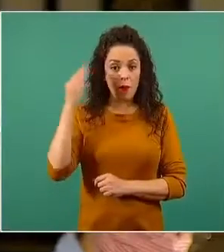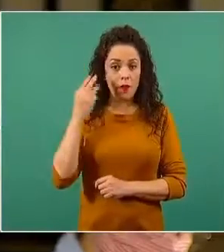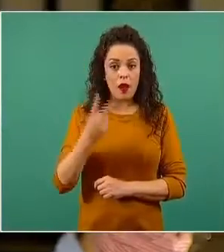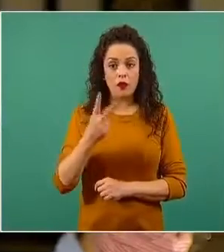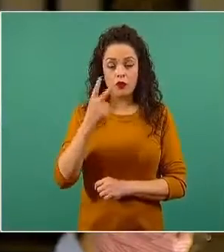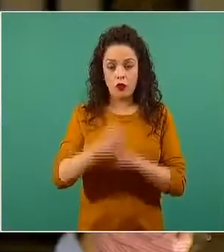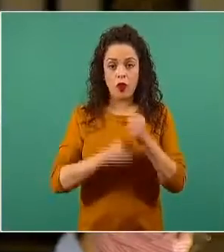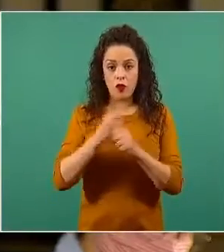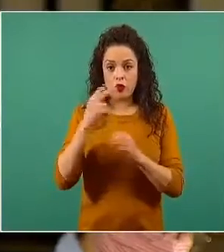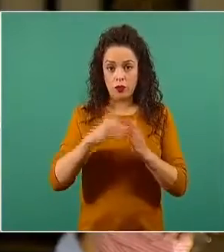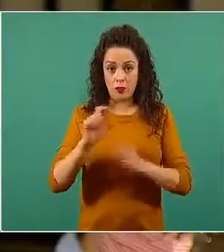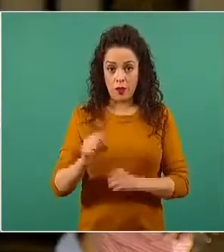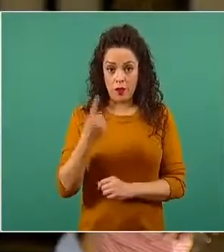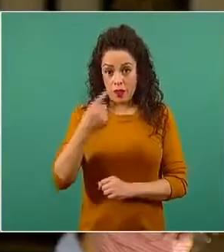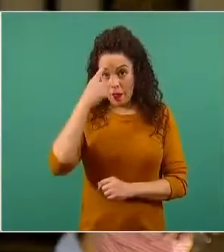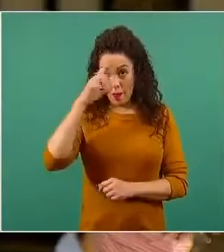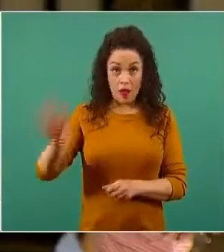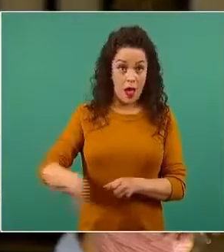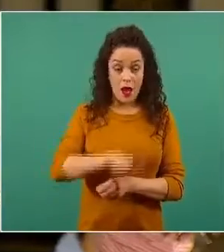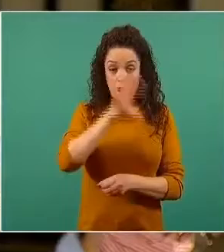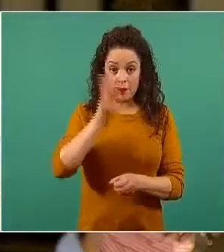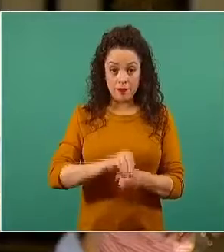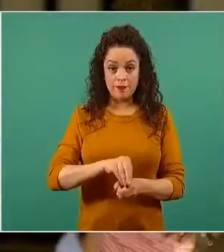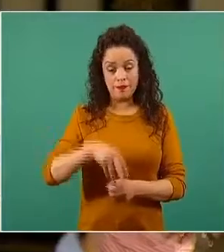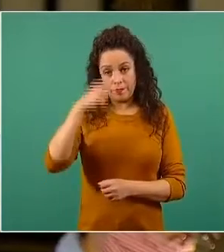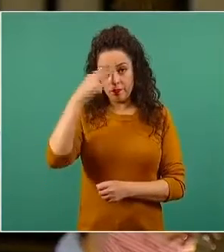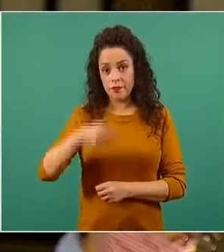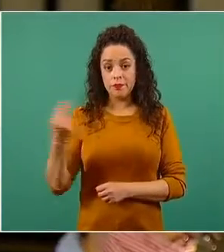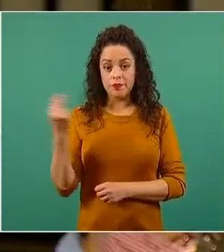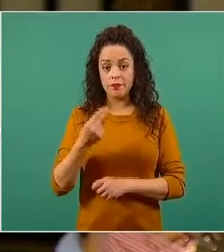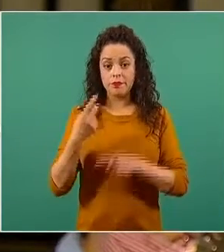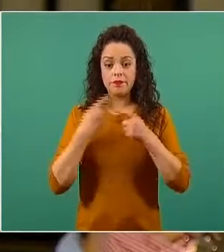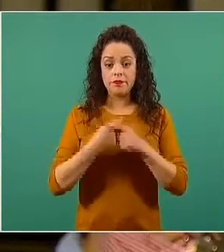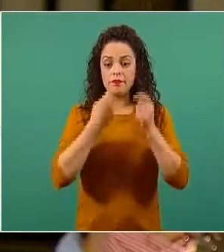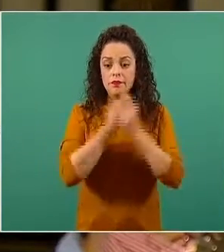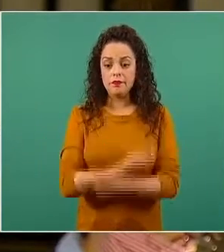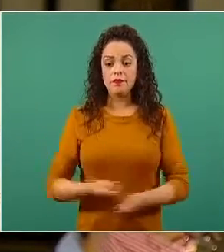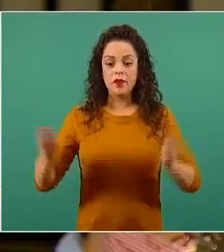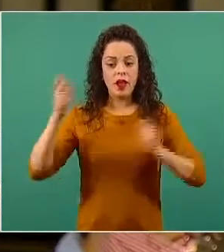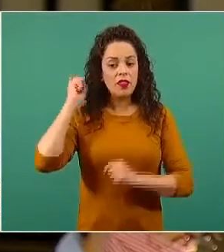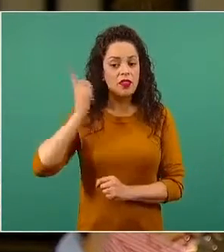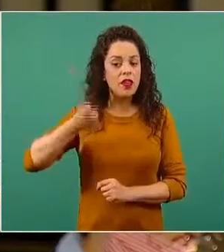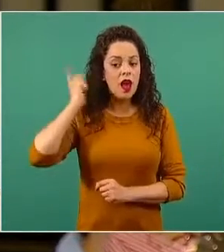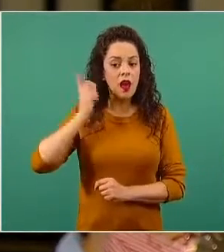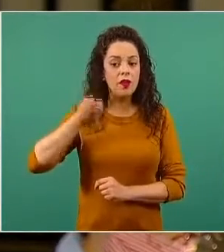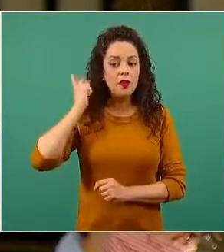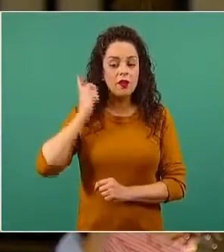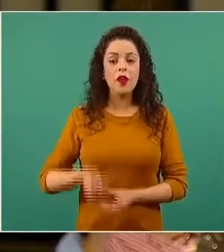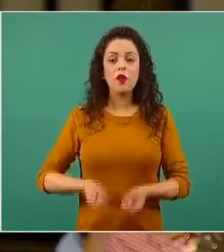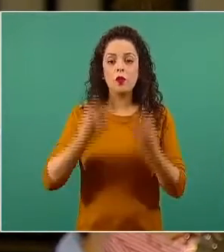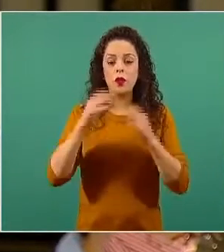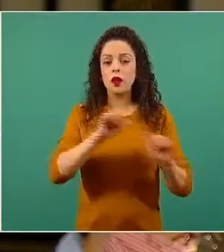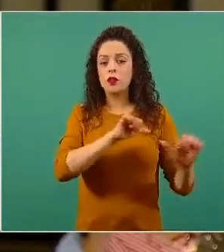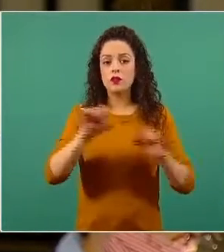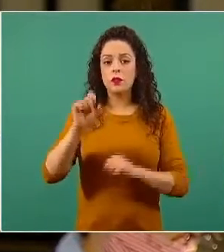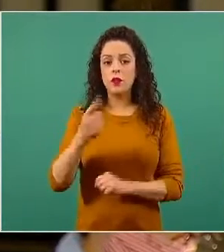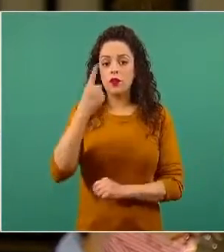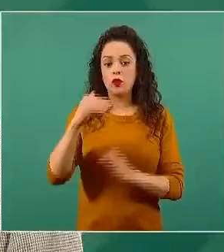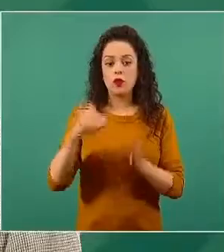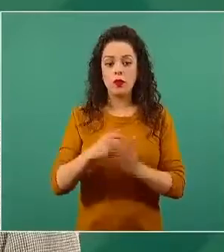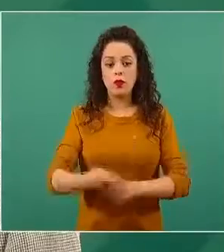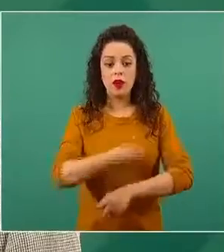2022, para cubrir a toda la población, México tendría que aplicar diariamente 621,000